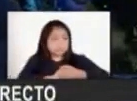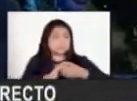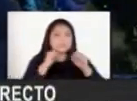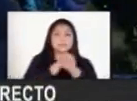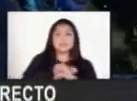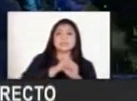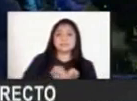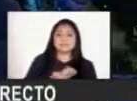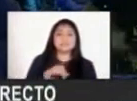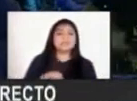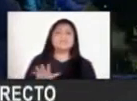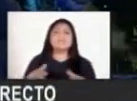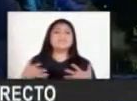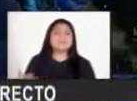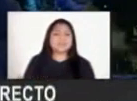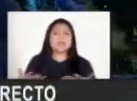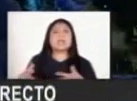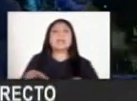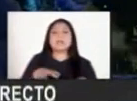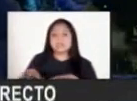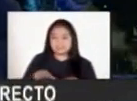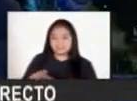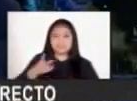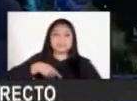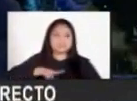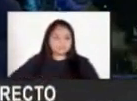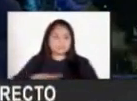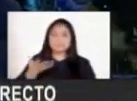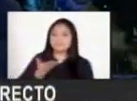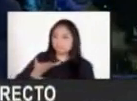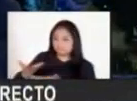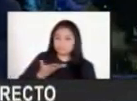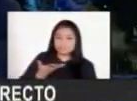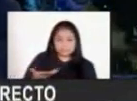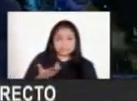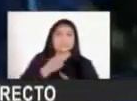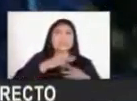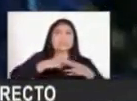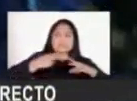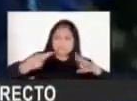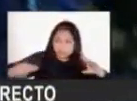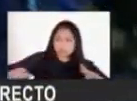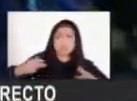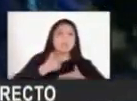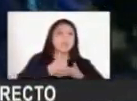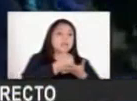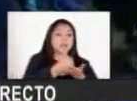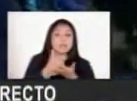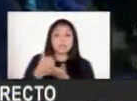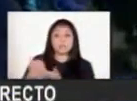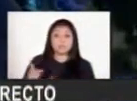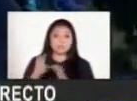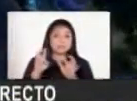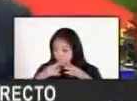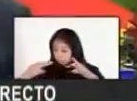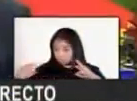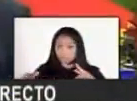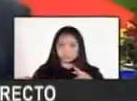acciones nacionales, bilaterales y regionales que benefician a las personas